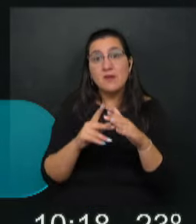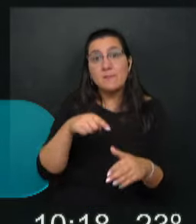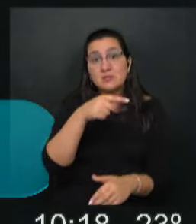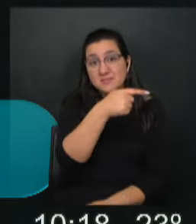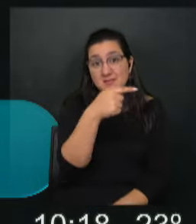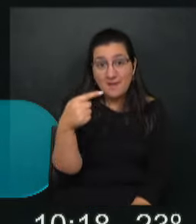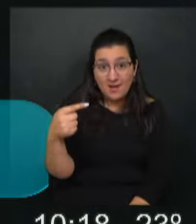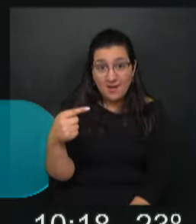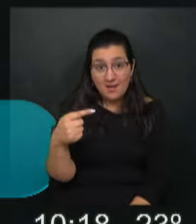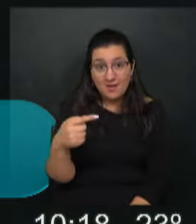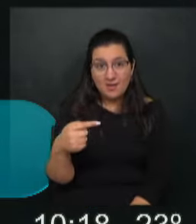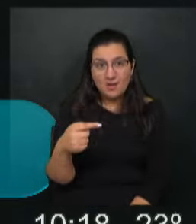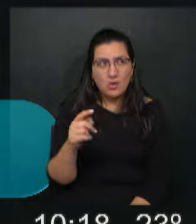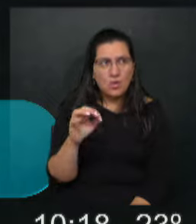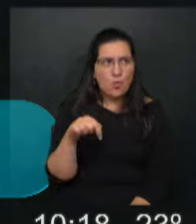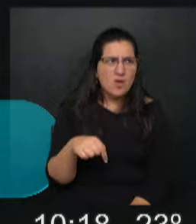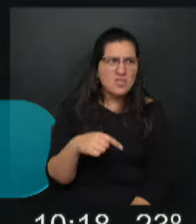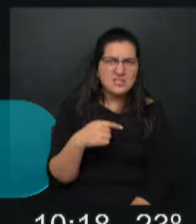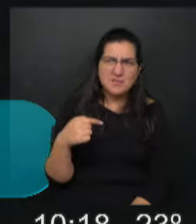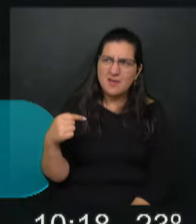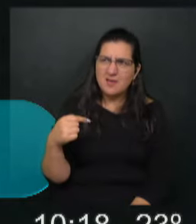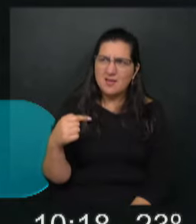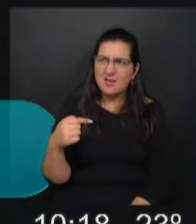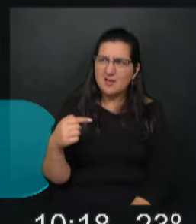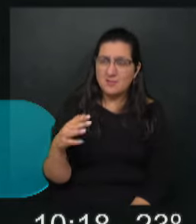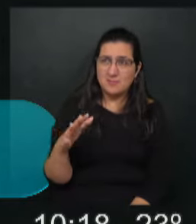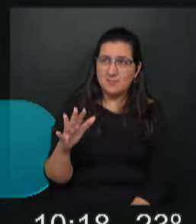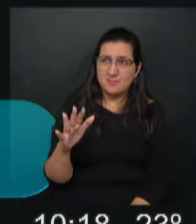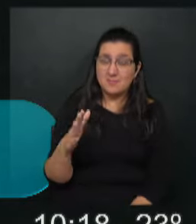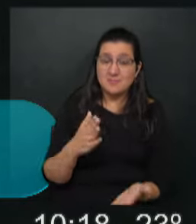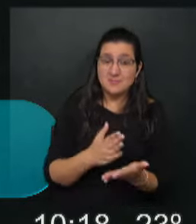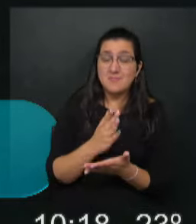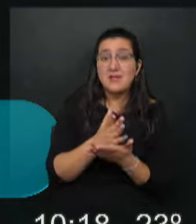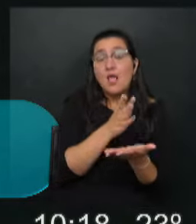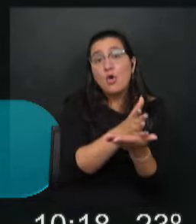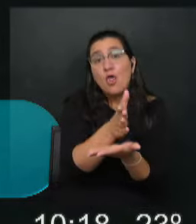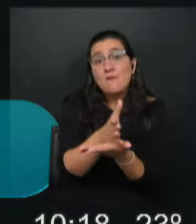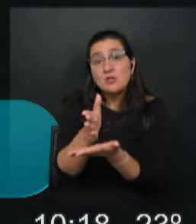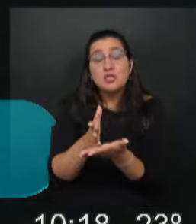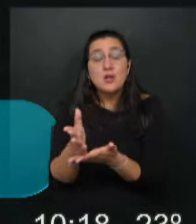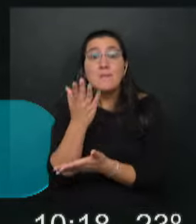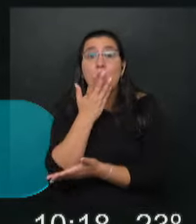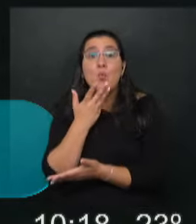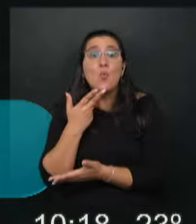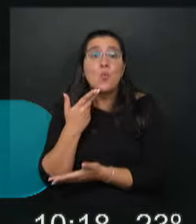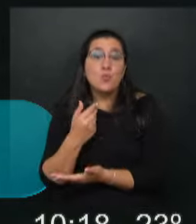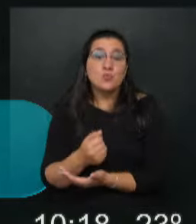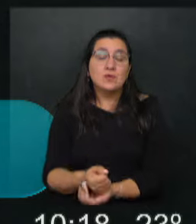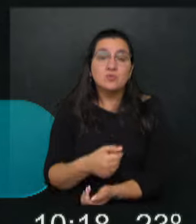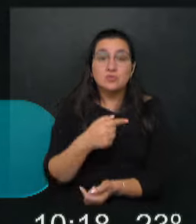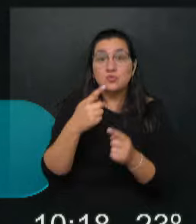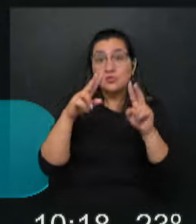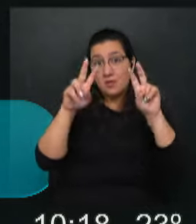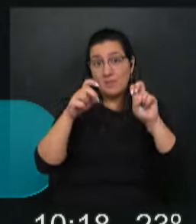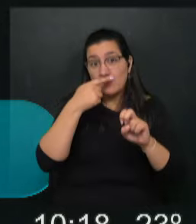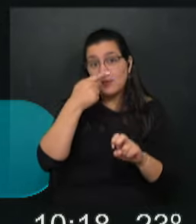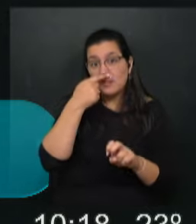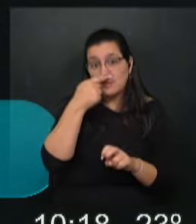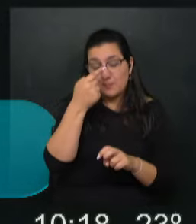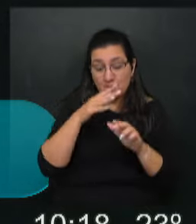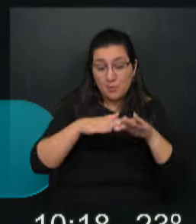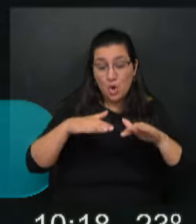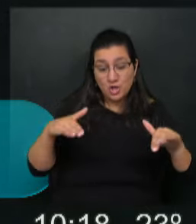viene. O esta semana, creo. Siempre esas colaboraciones me gustan mucho cuando son causas que me interesan. Las niñeces,